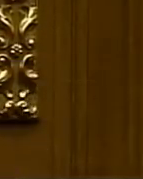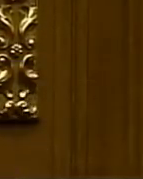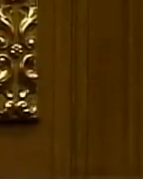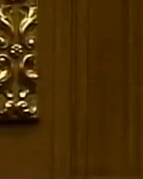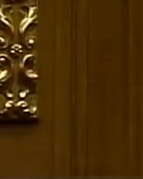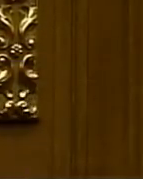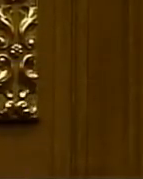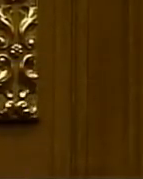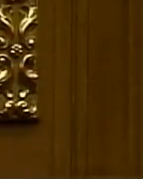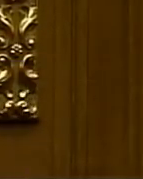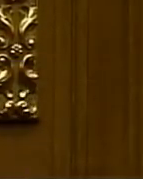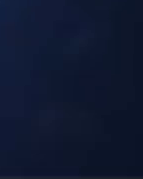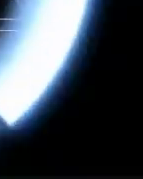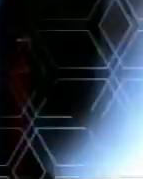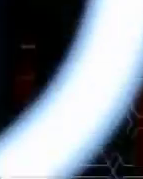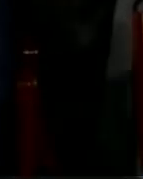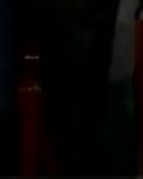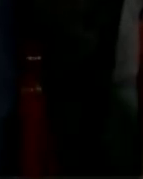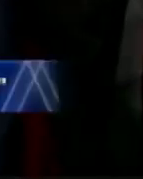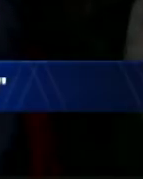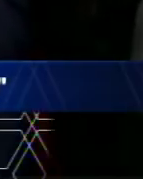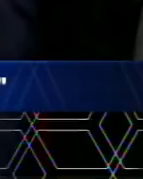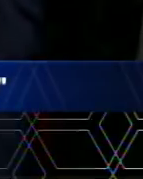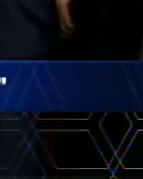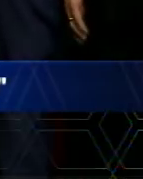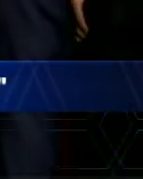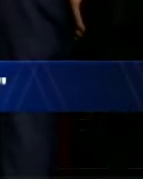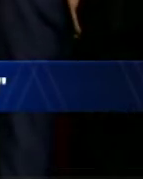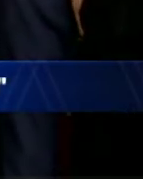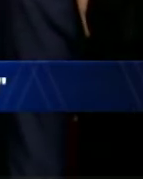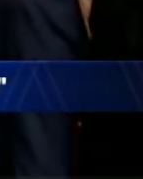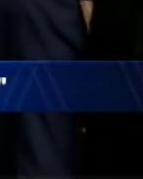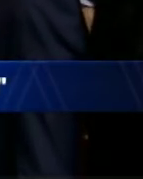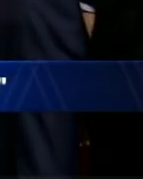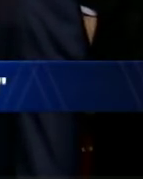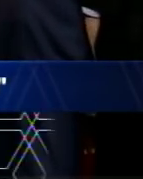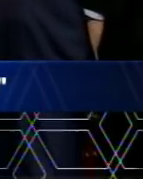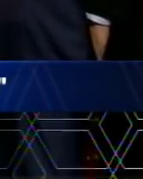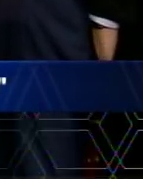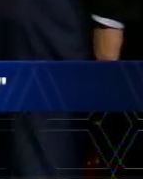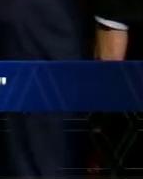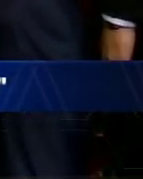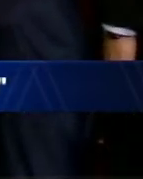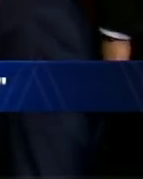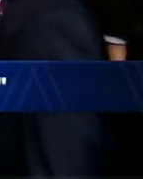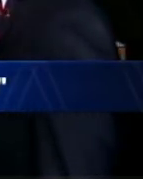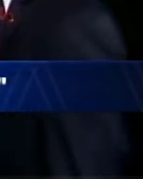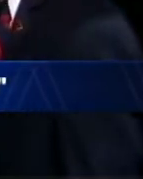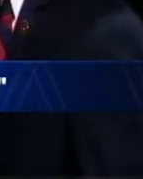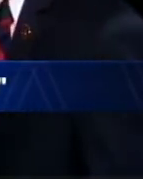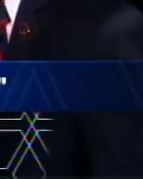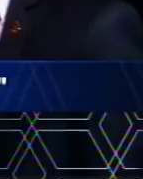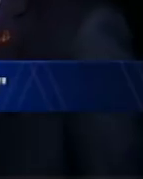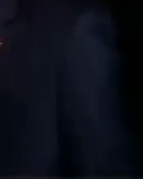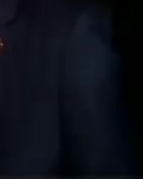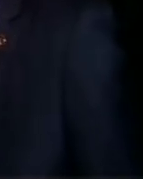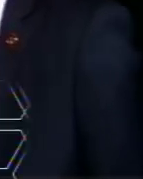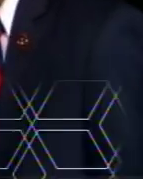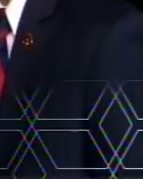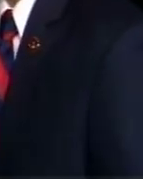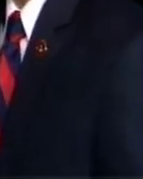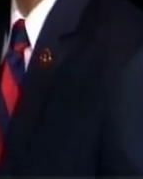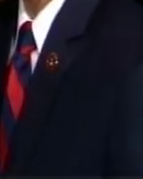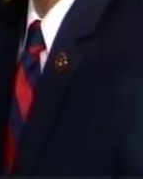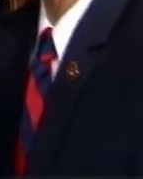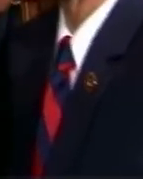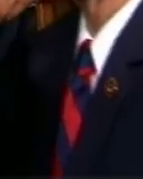instancias internacionales. Primer año de mandato. Presidente de Estados Unidos, Donald Trump, ofrece discurso